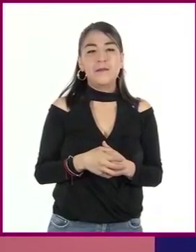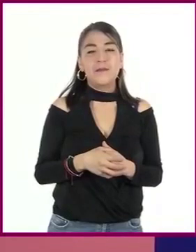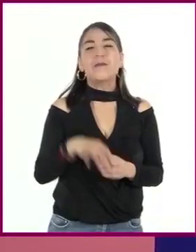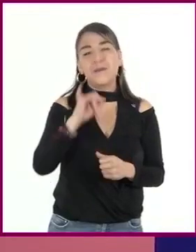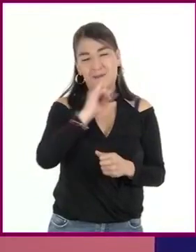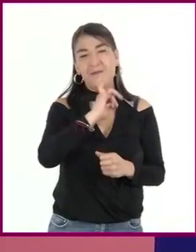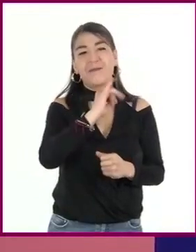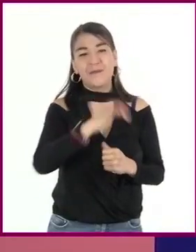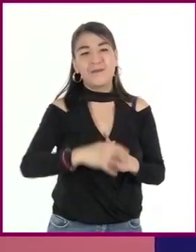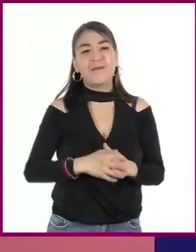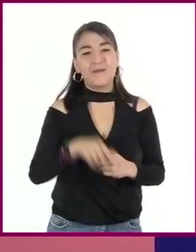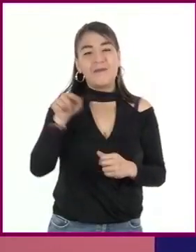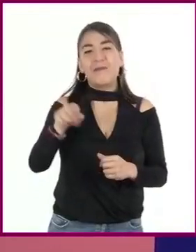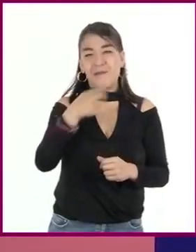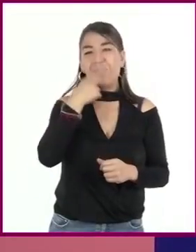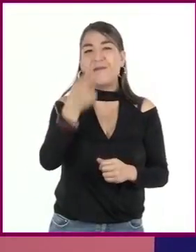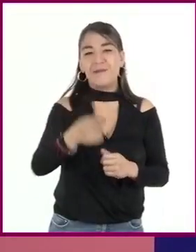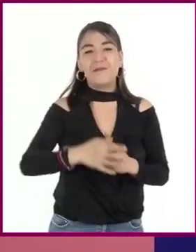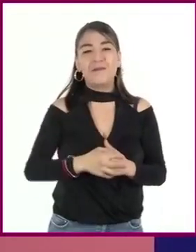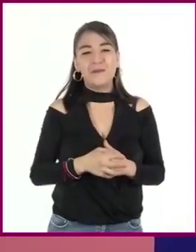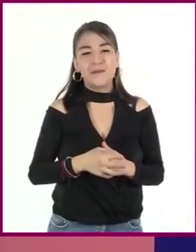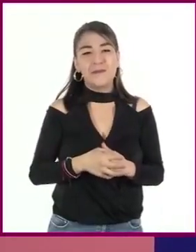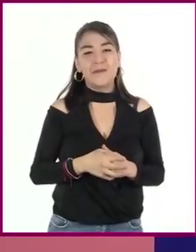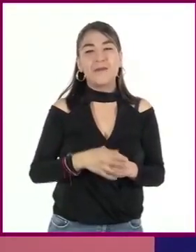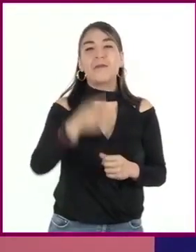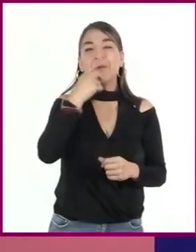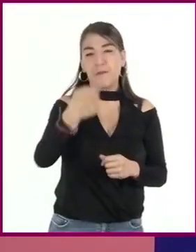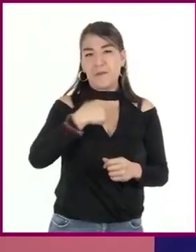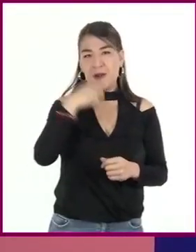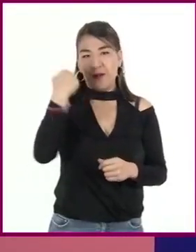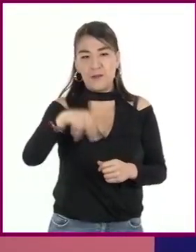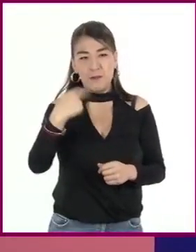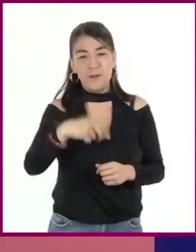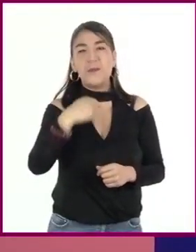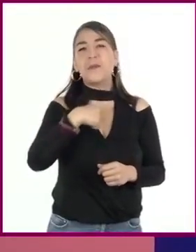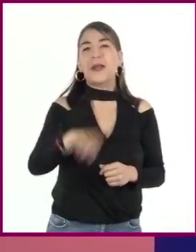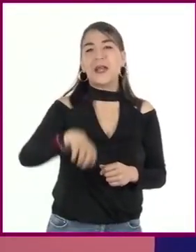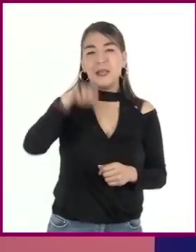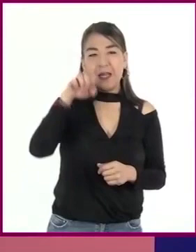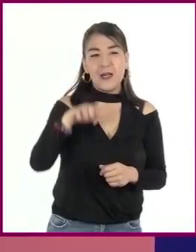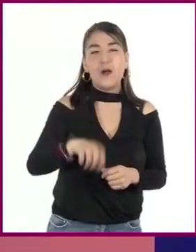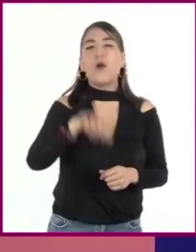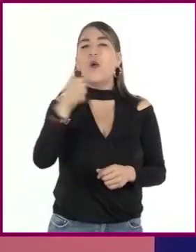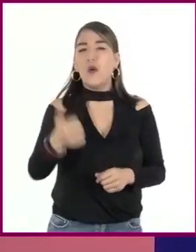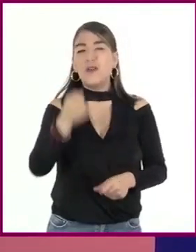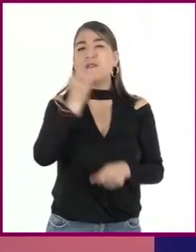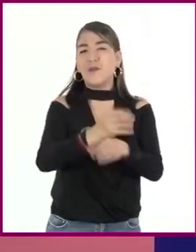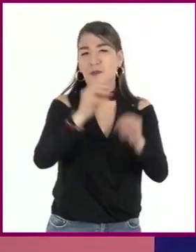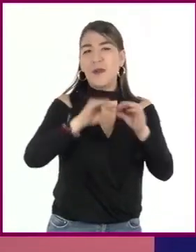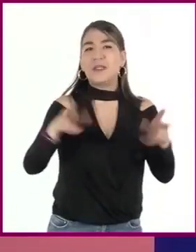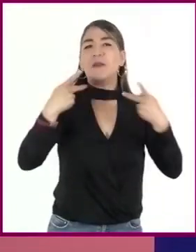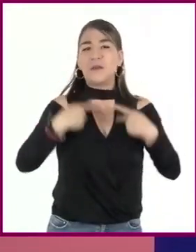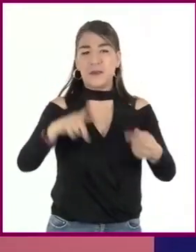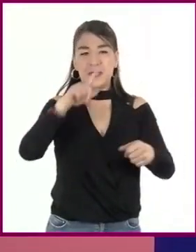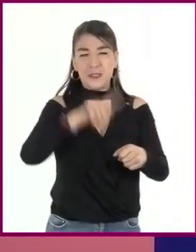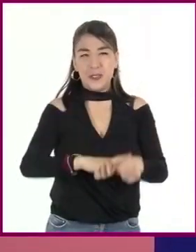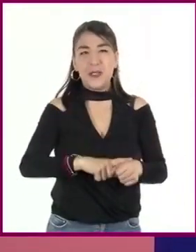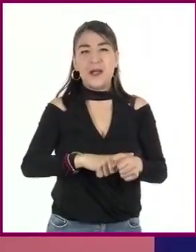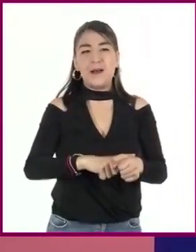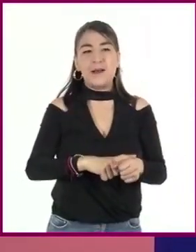Sí, aquí lo dice. Y dice mi nombre, mi edad y otros datos personales. Y